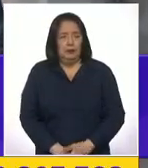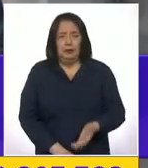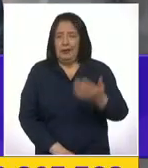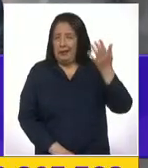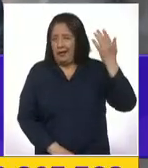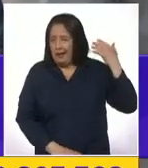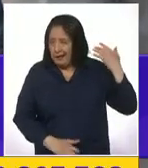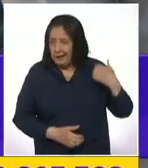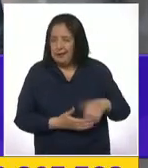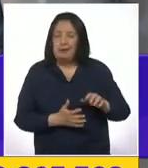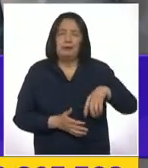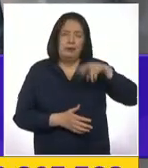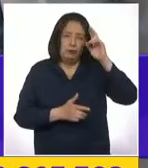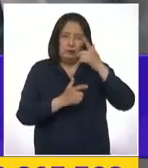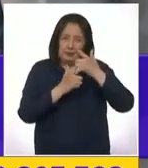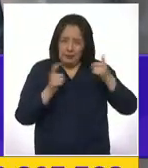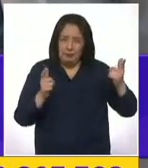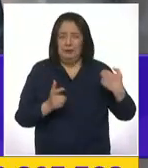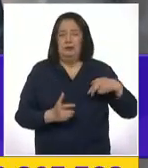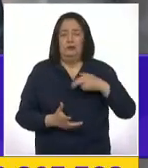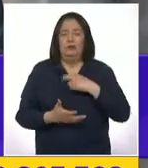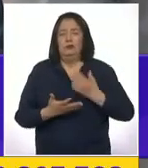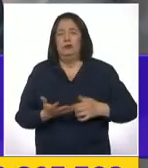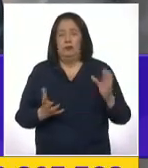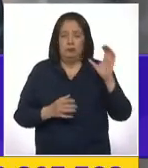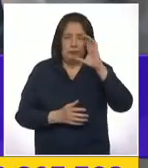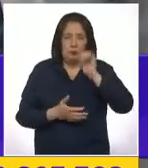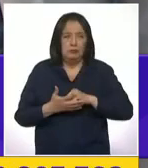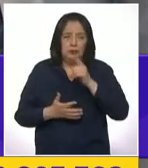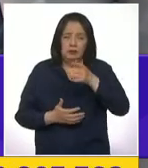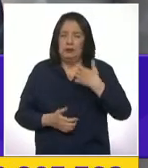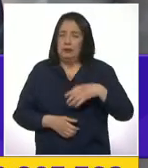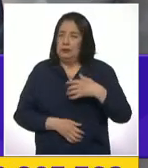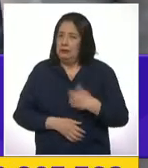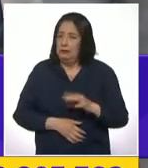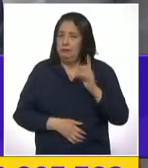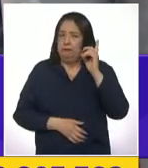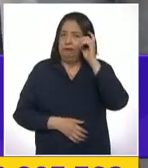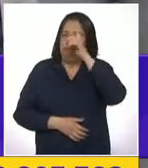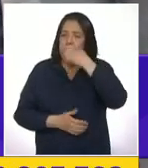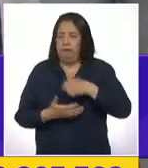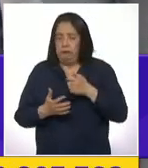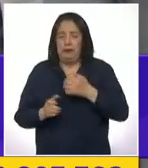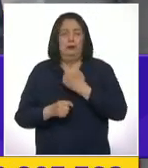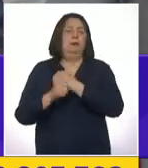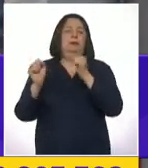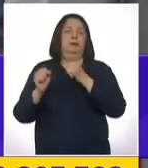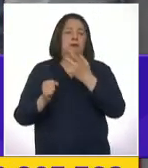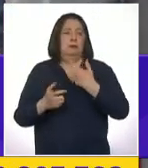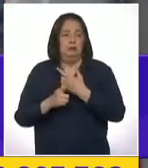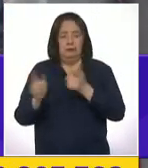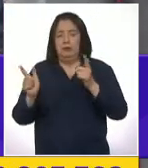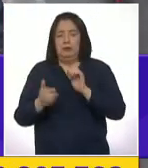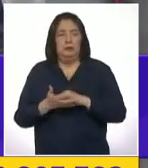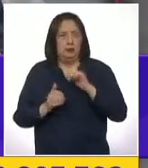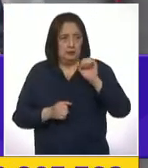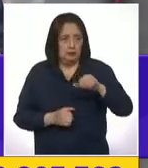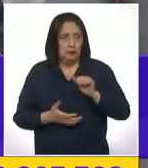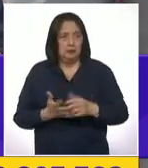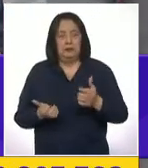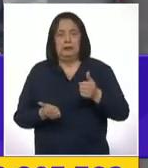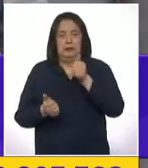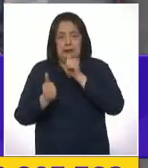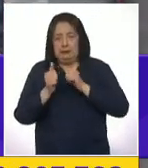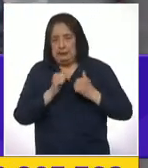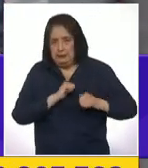república que hemos buscado, y que esa república cuesta sudor, y que esa república cuesta